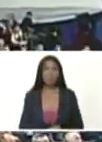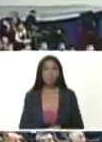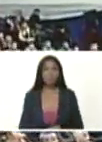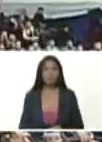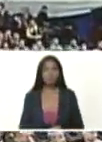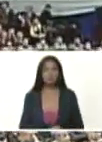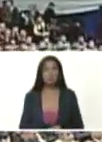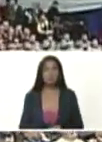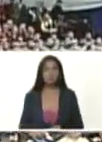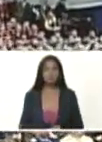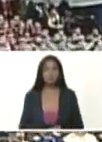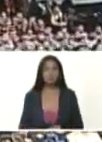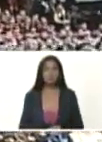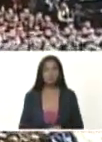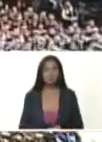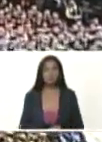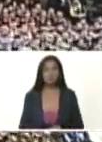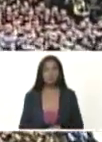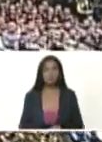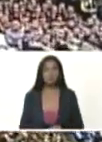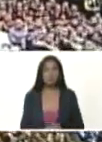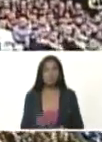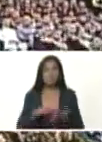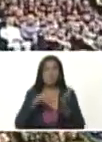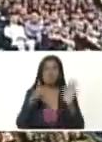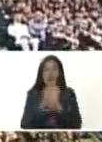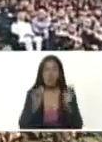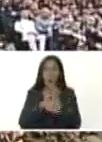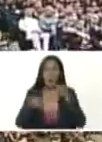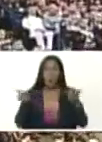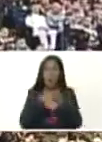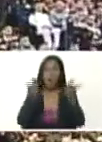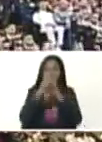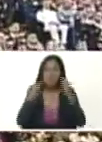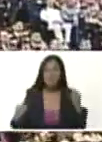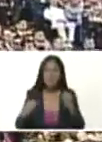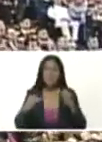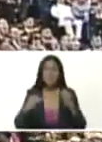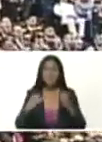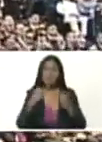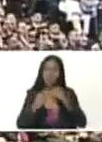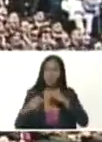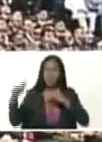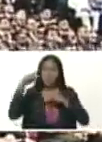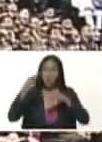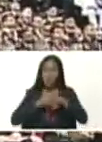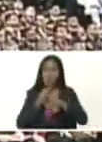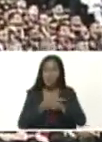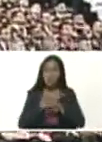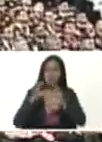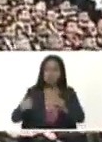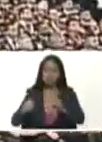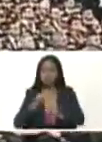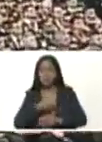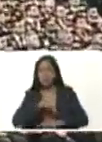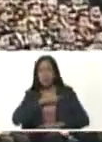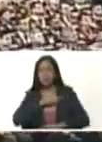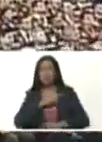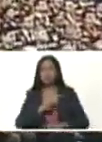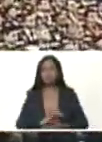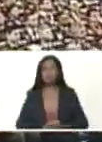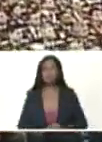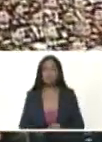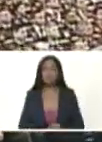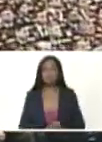que significó el fin del último gobierno imperial español